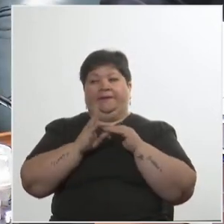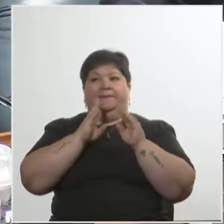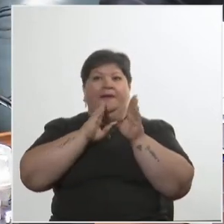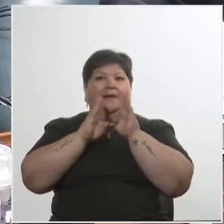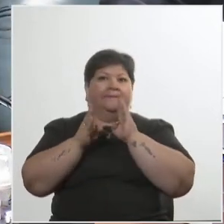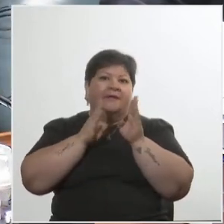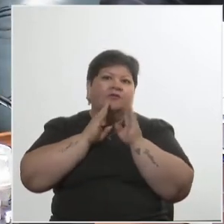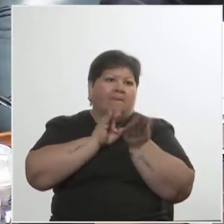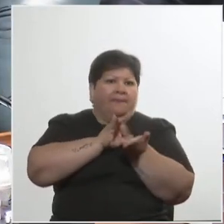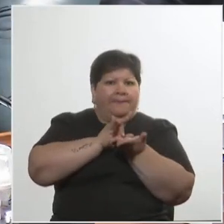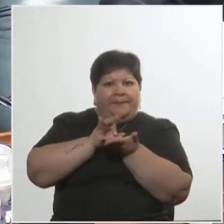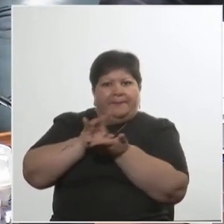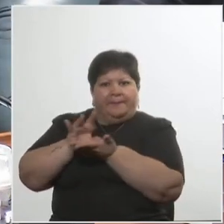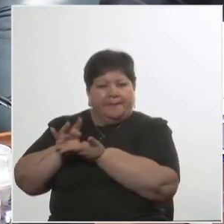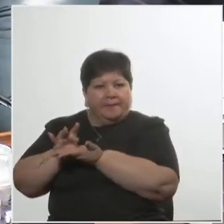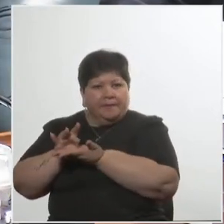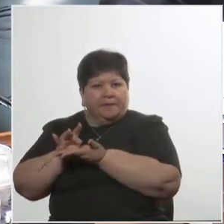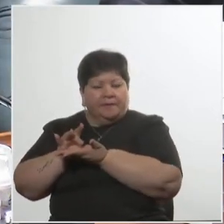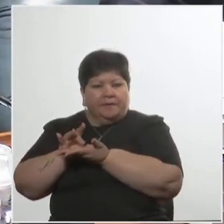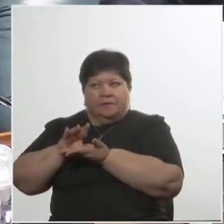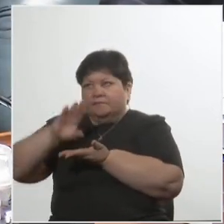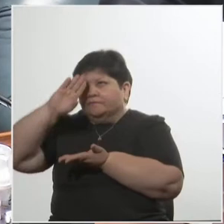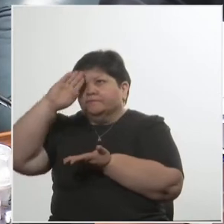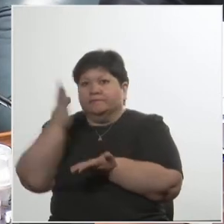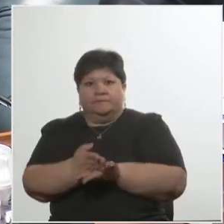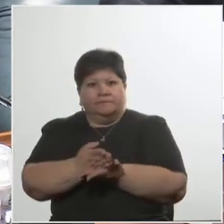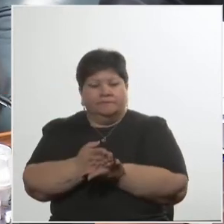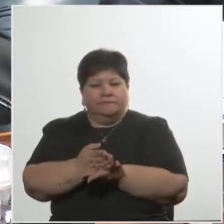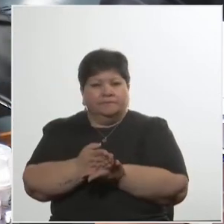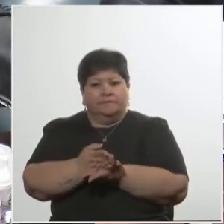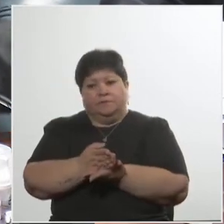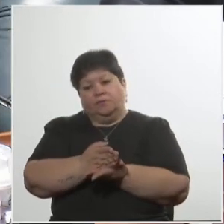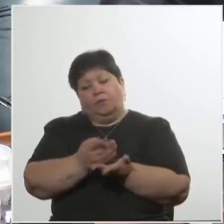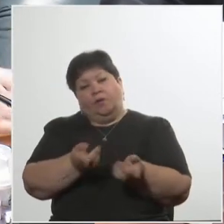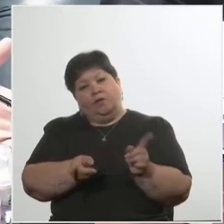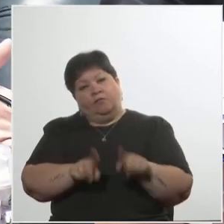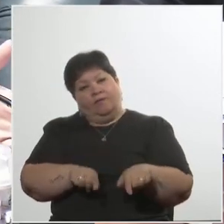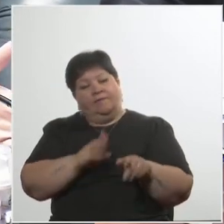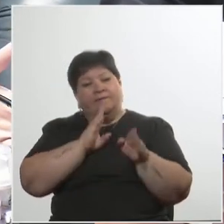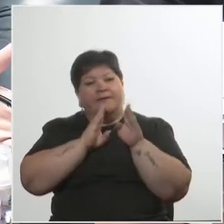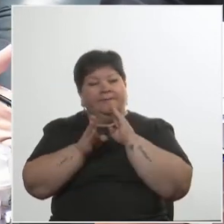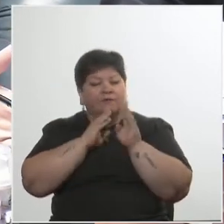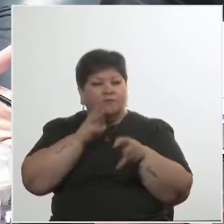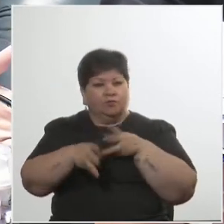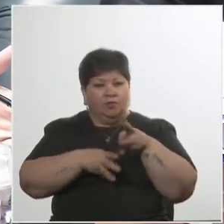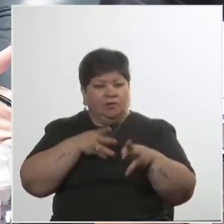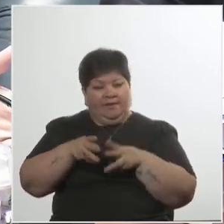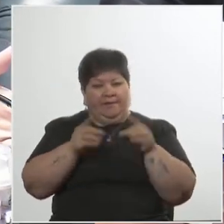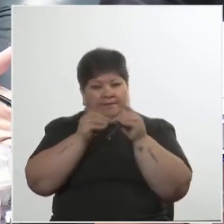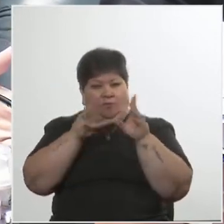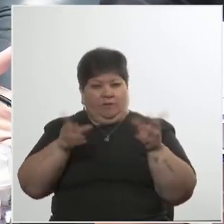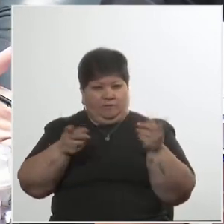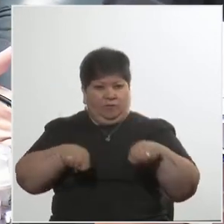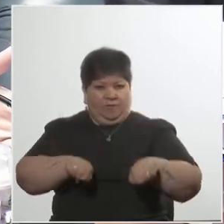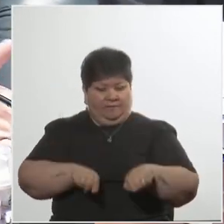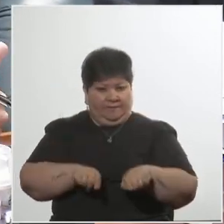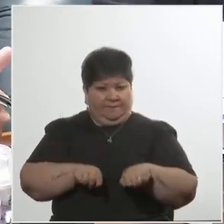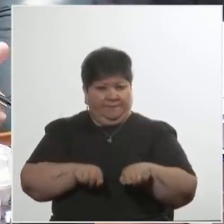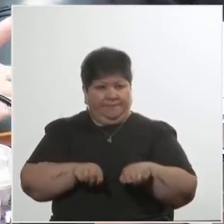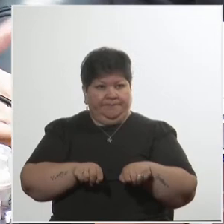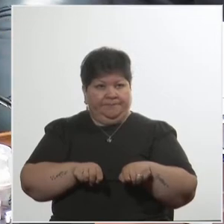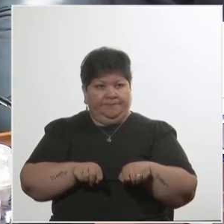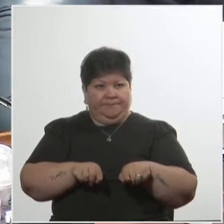echó al parlamento y se dio golpe de estado y cuando se reconstituyó la democracia y volvieron